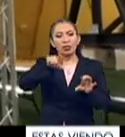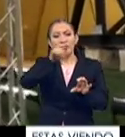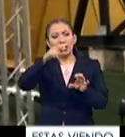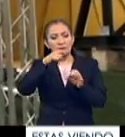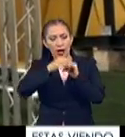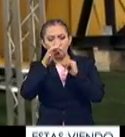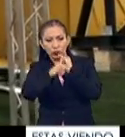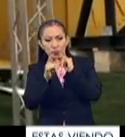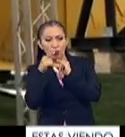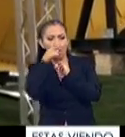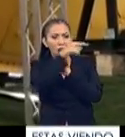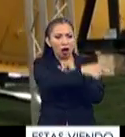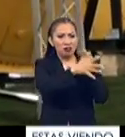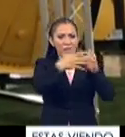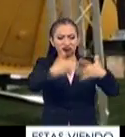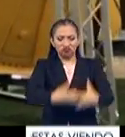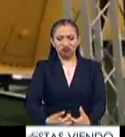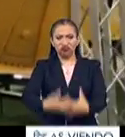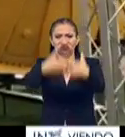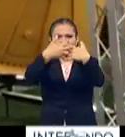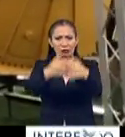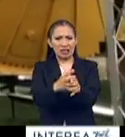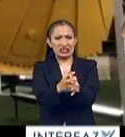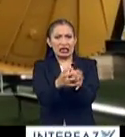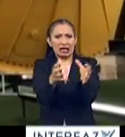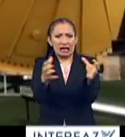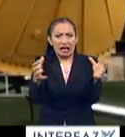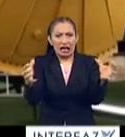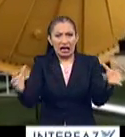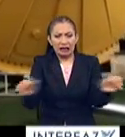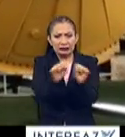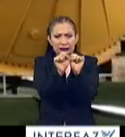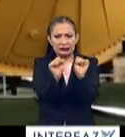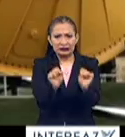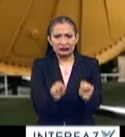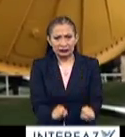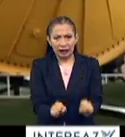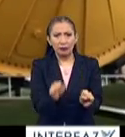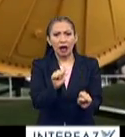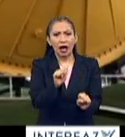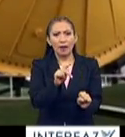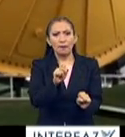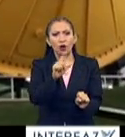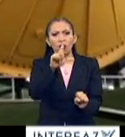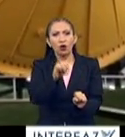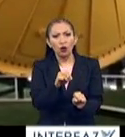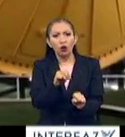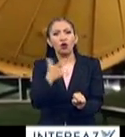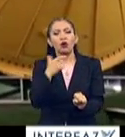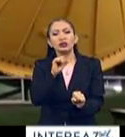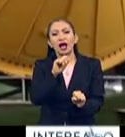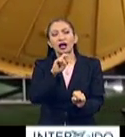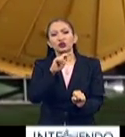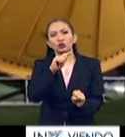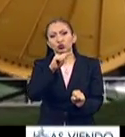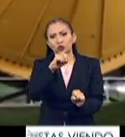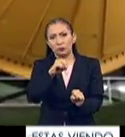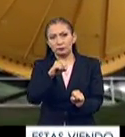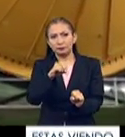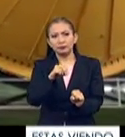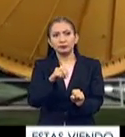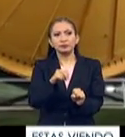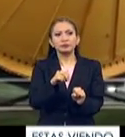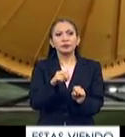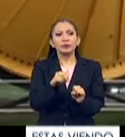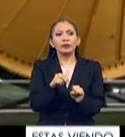ver los grandes motores del sistema Apolo, sistema Saturno.